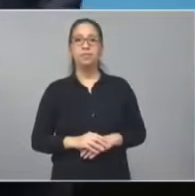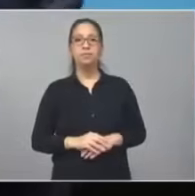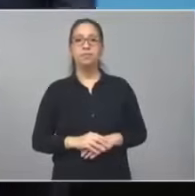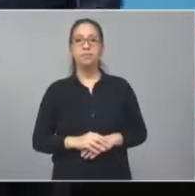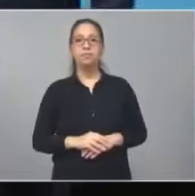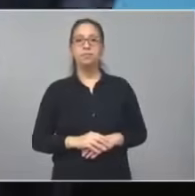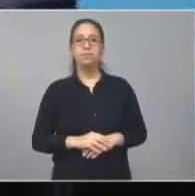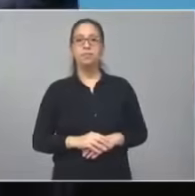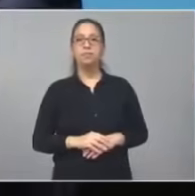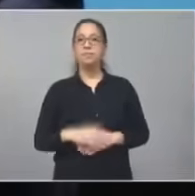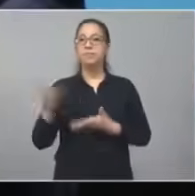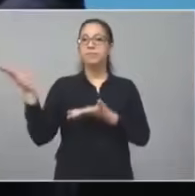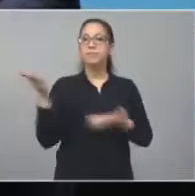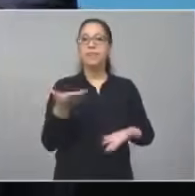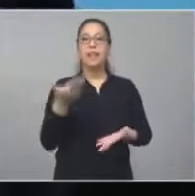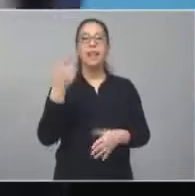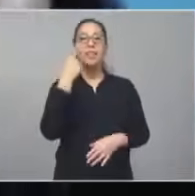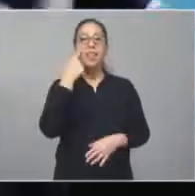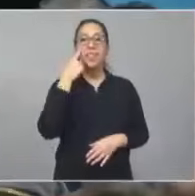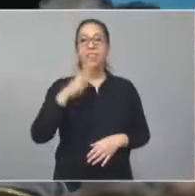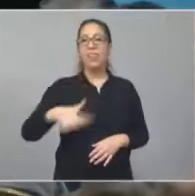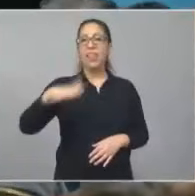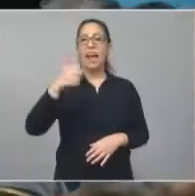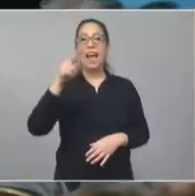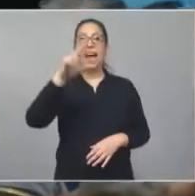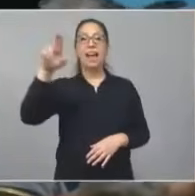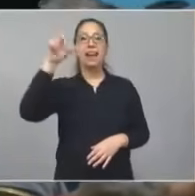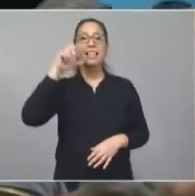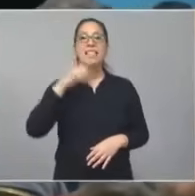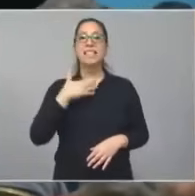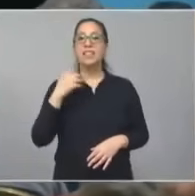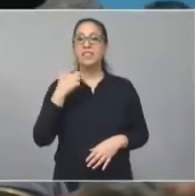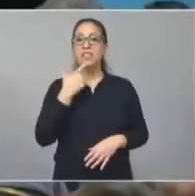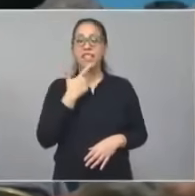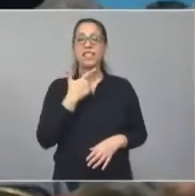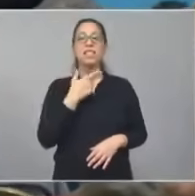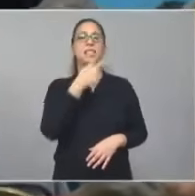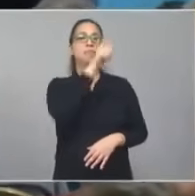Seguidamente firma Arrecifes Juan Fernando Bouvier.